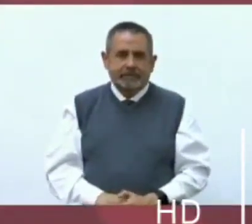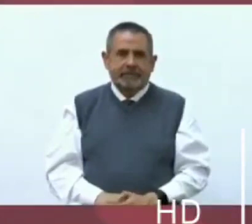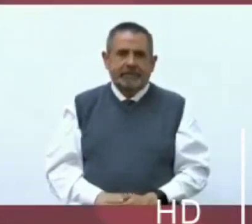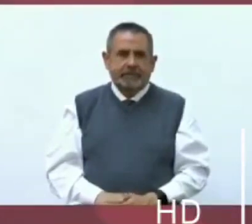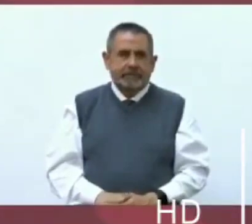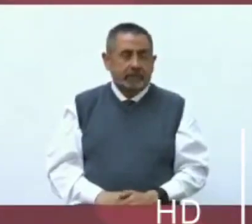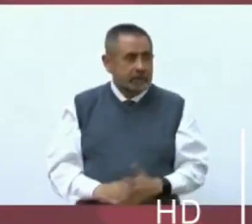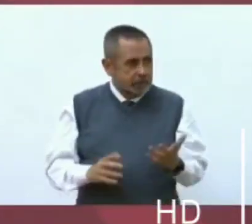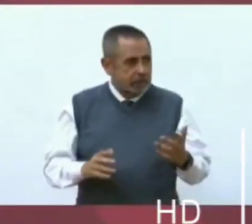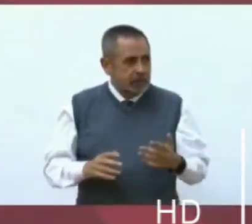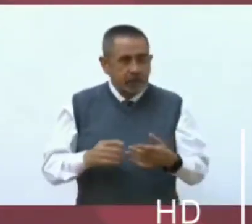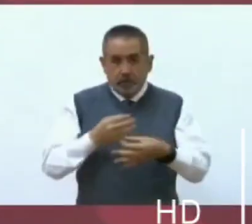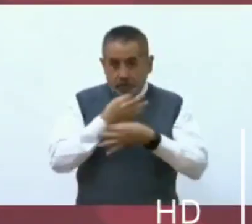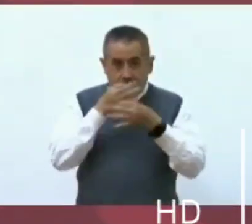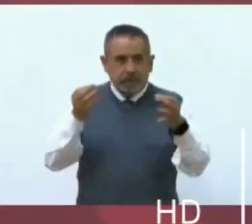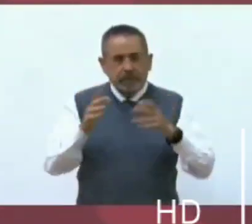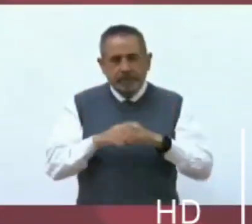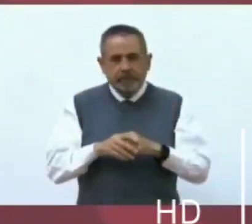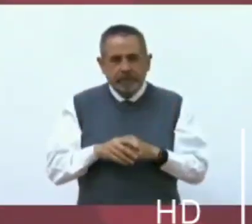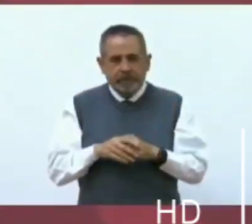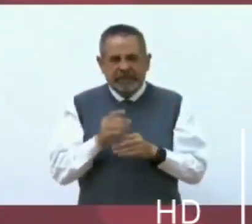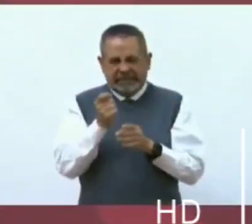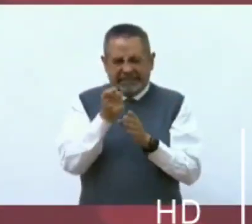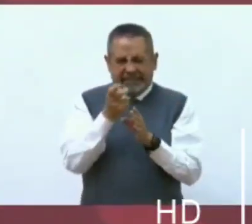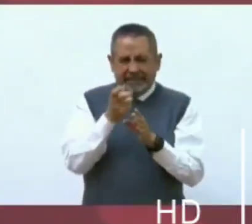No lo quería yo decir, pero me voy a salir